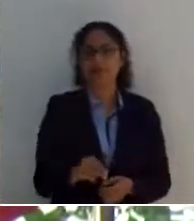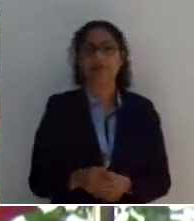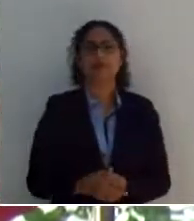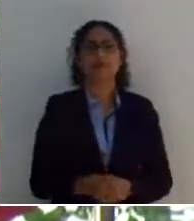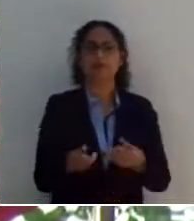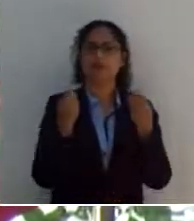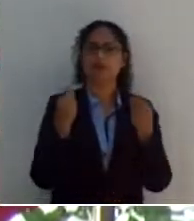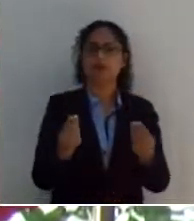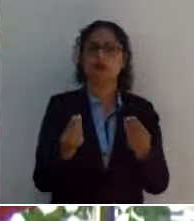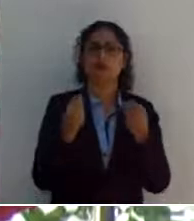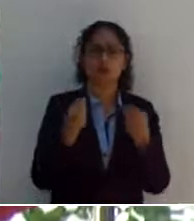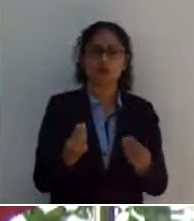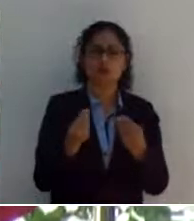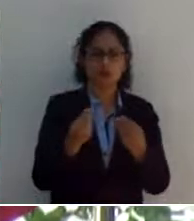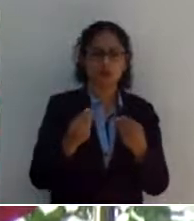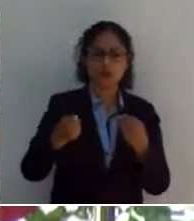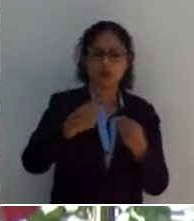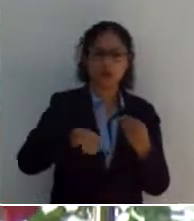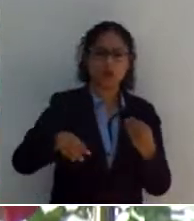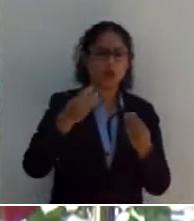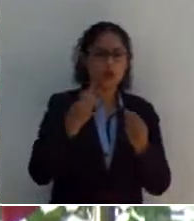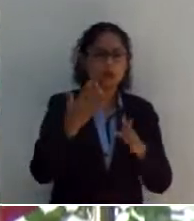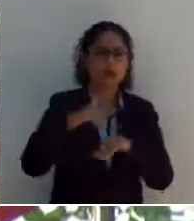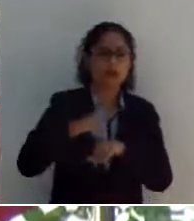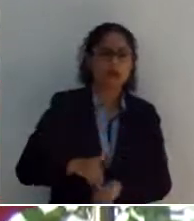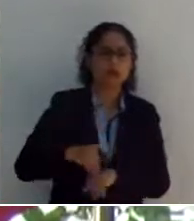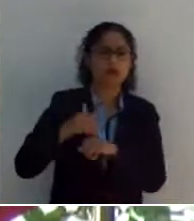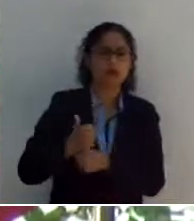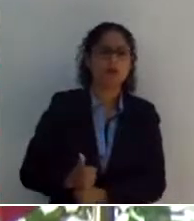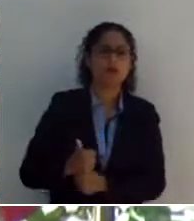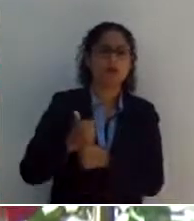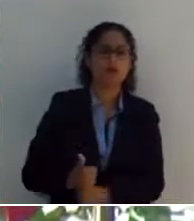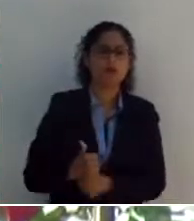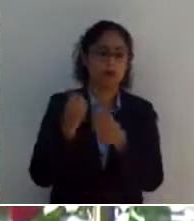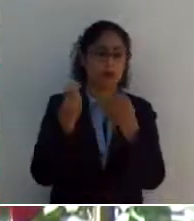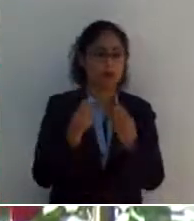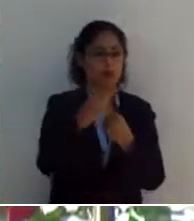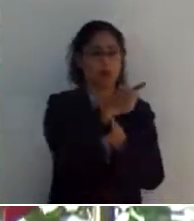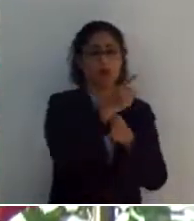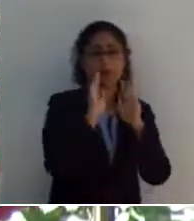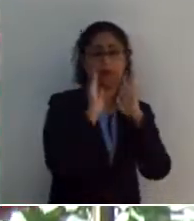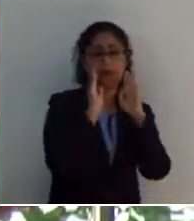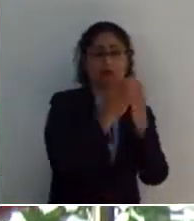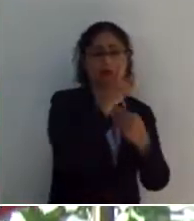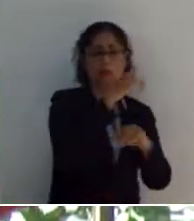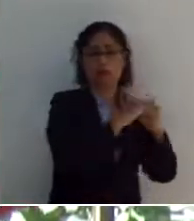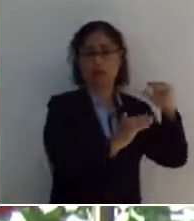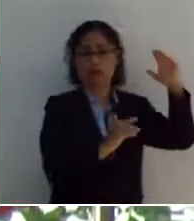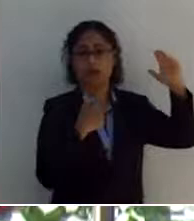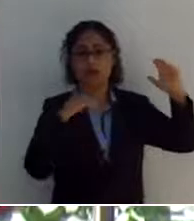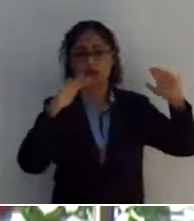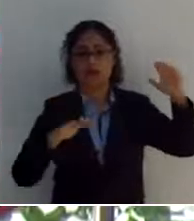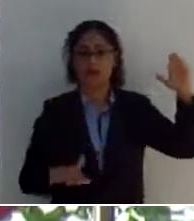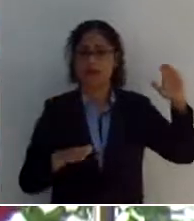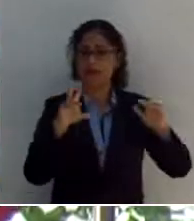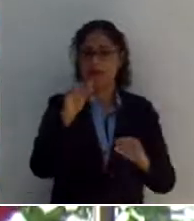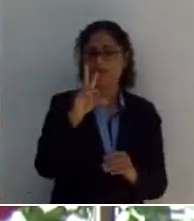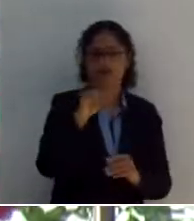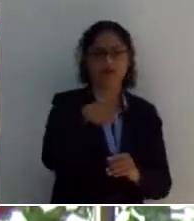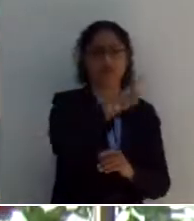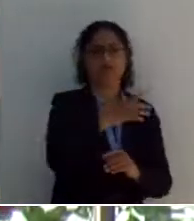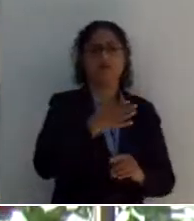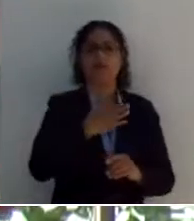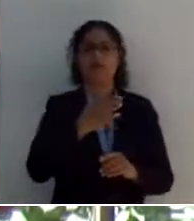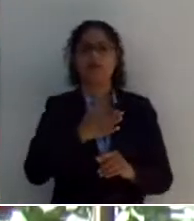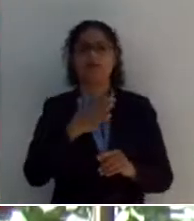mucho el costo que ha pagado Michoacán por permitir que delincuentes sean los que controlen la vida pública y la